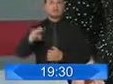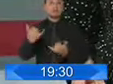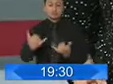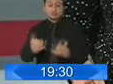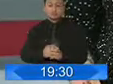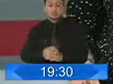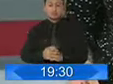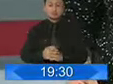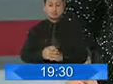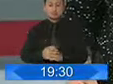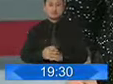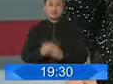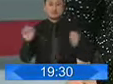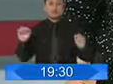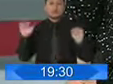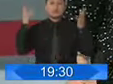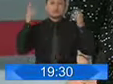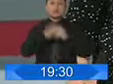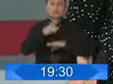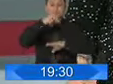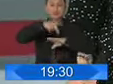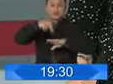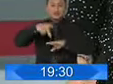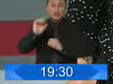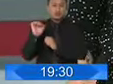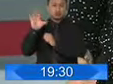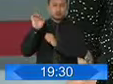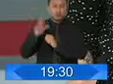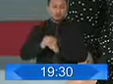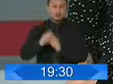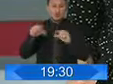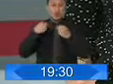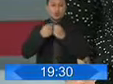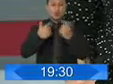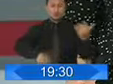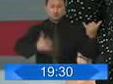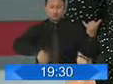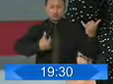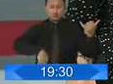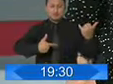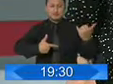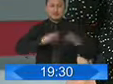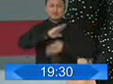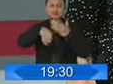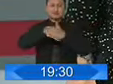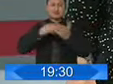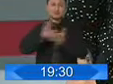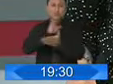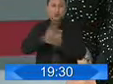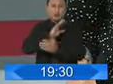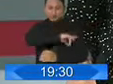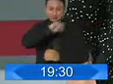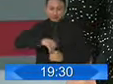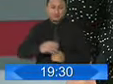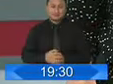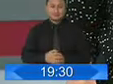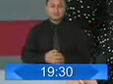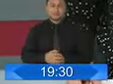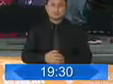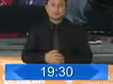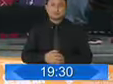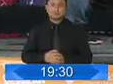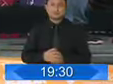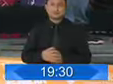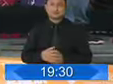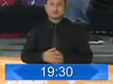la semifinal del Festival Suena Pichincha, que reúne a bandas musicales de los colegios de toda la provincia de Pichincha.